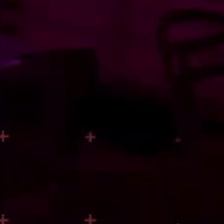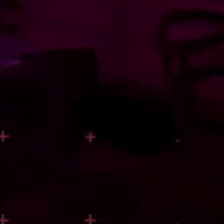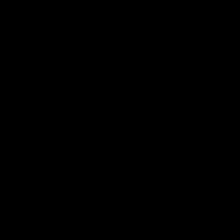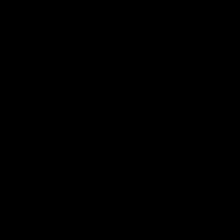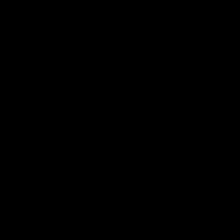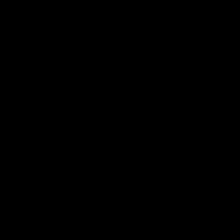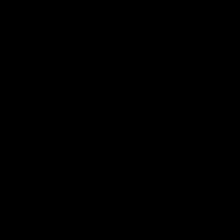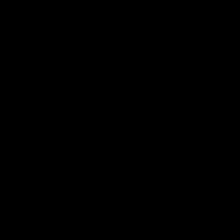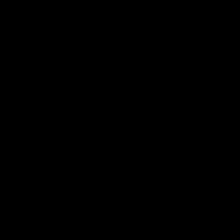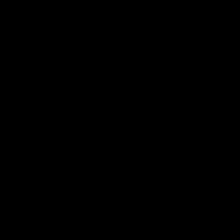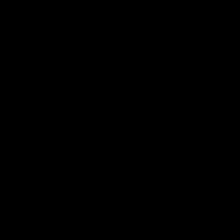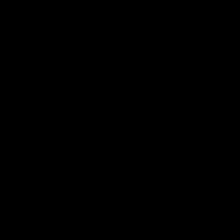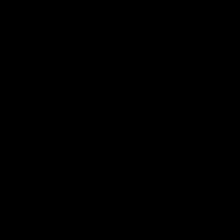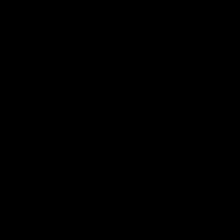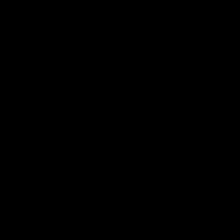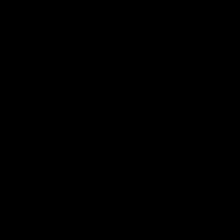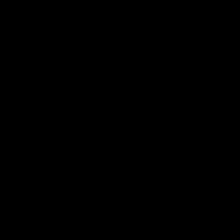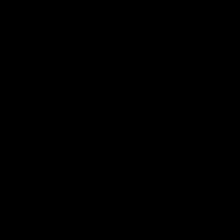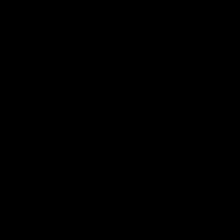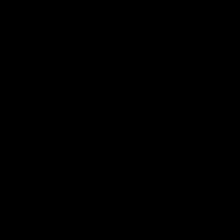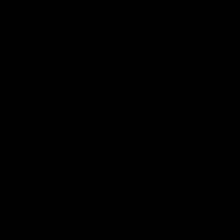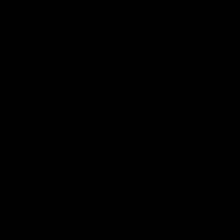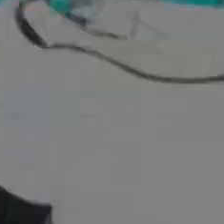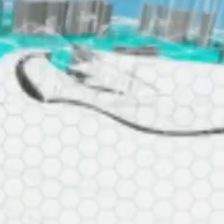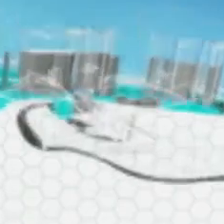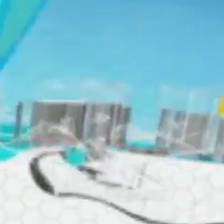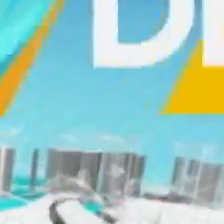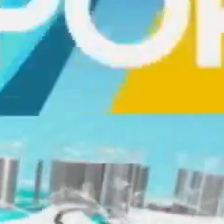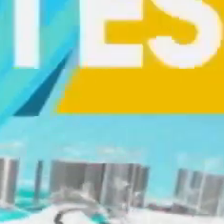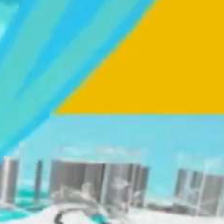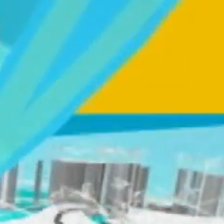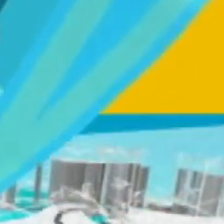13, Costa Rica Televisión.